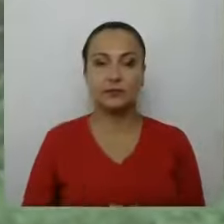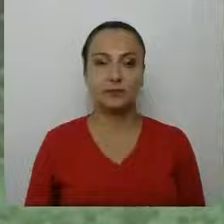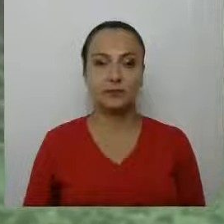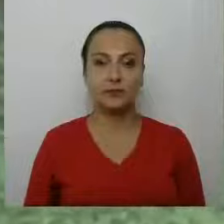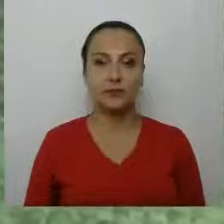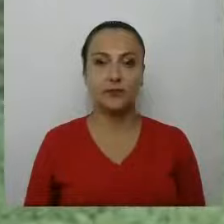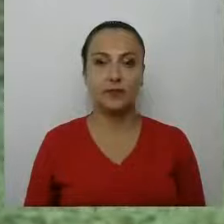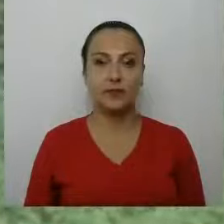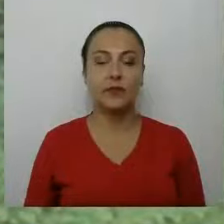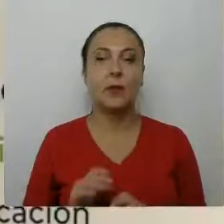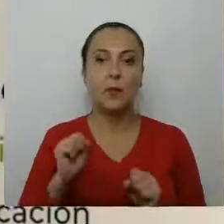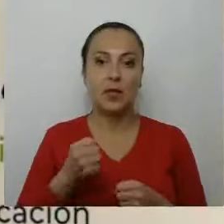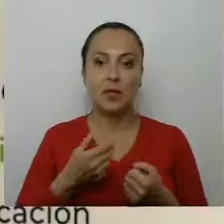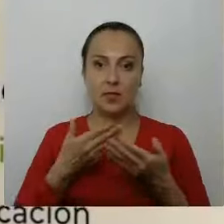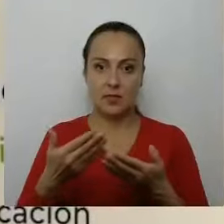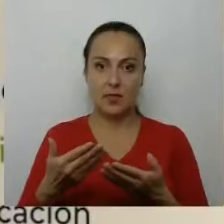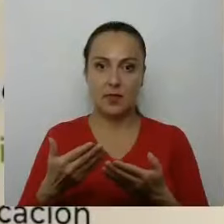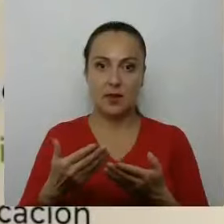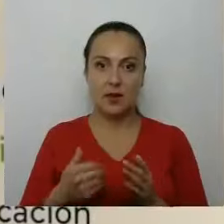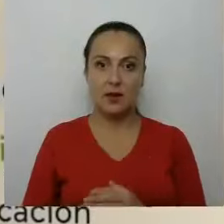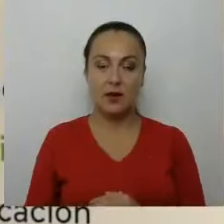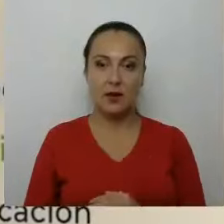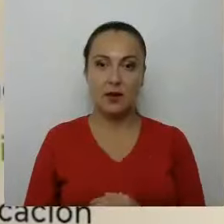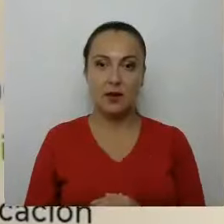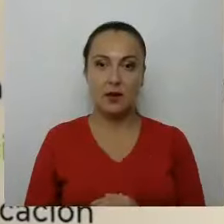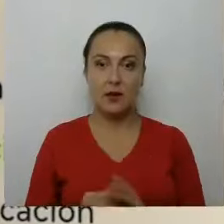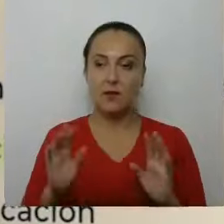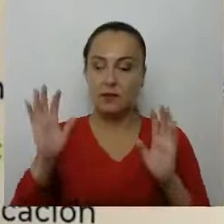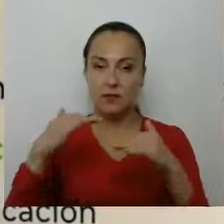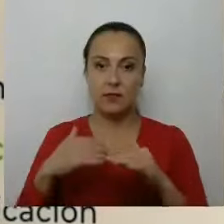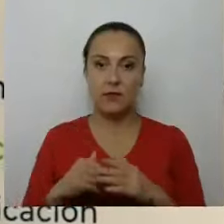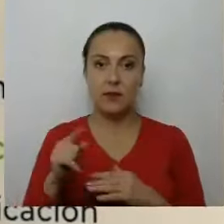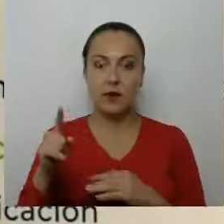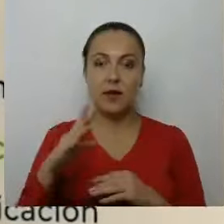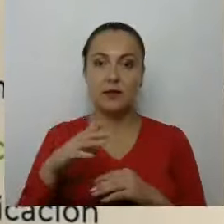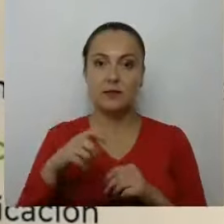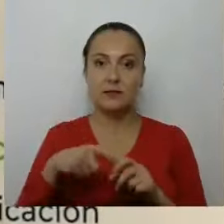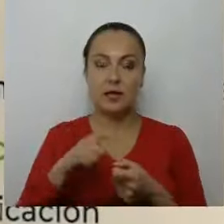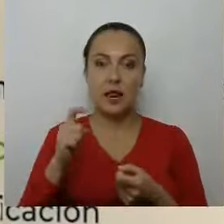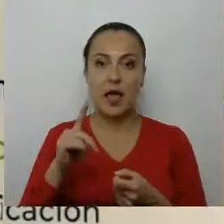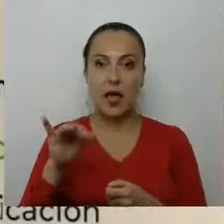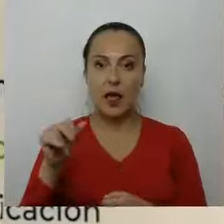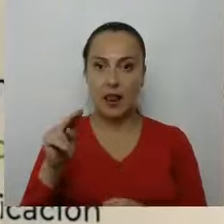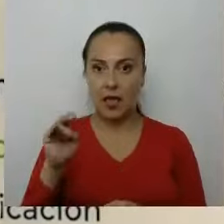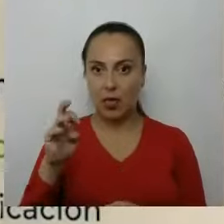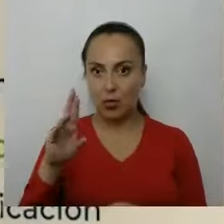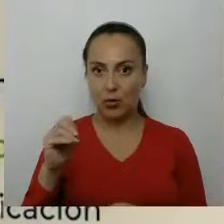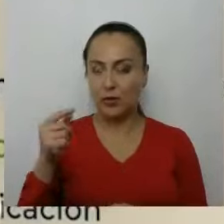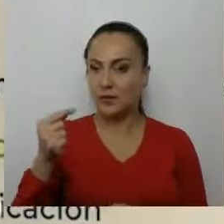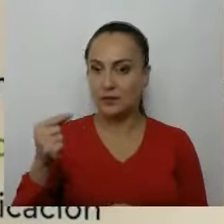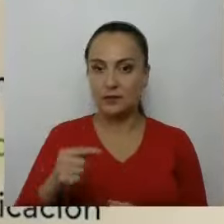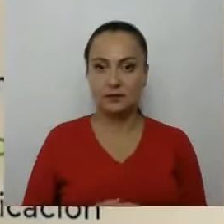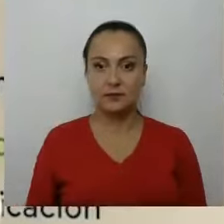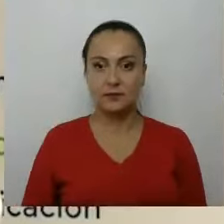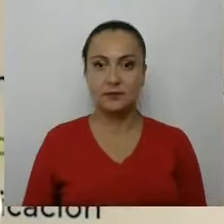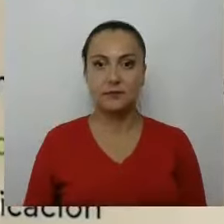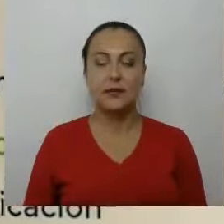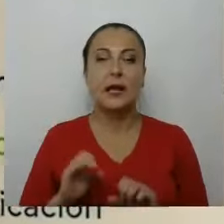podría traer, se pudo atraer abajo la salida de don Alejandro Guillén, es la capacidad de